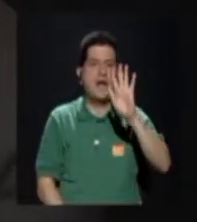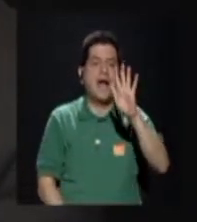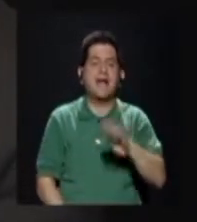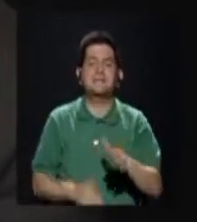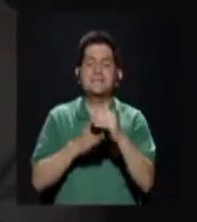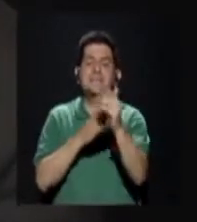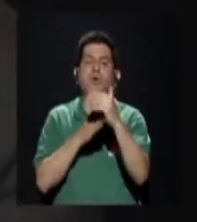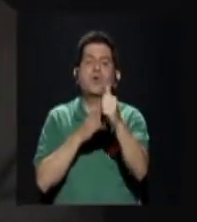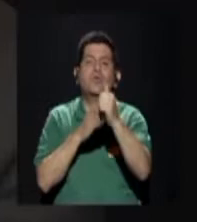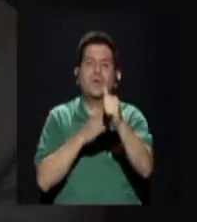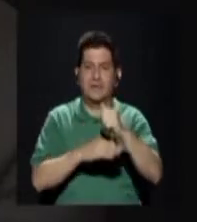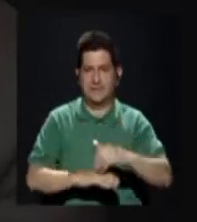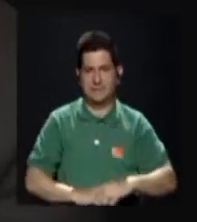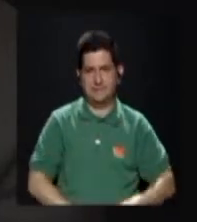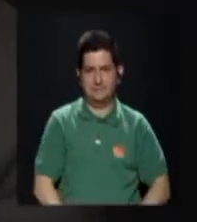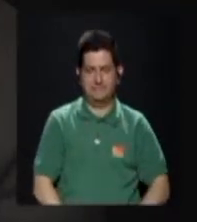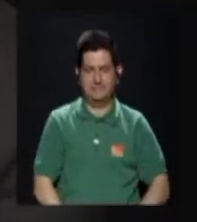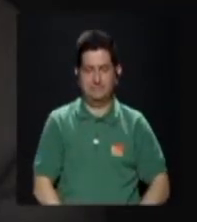$5.